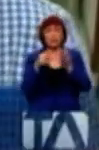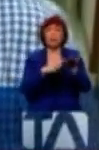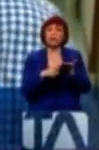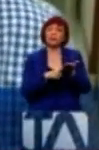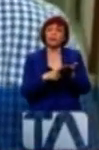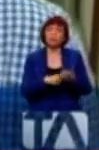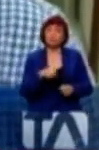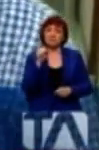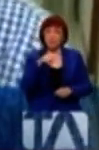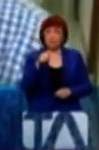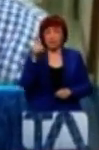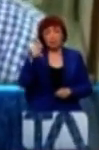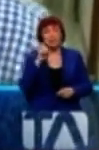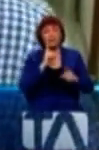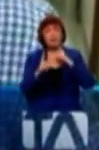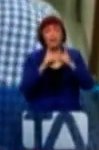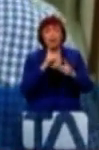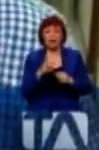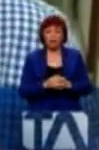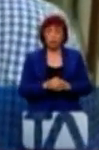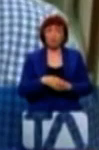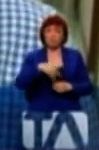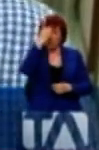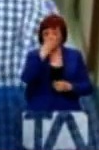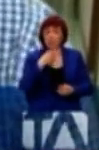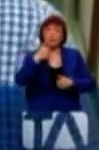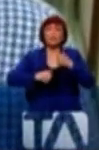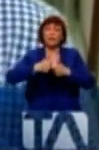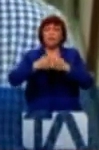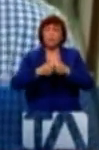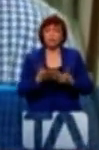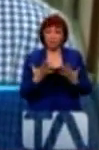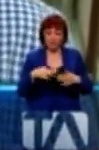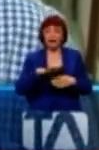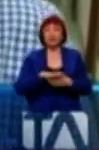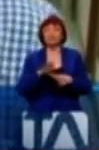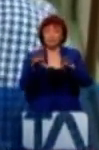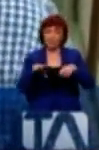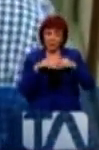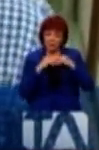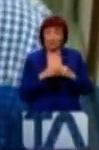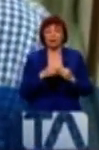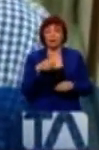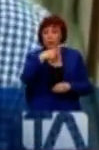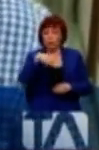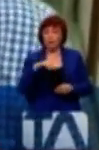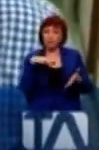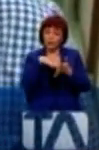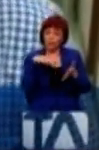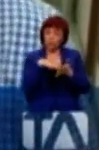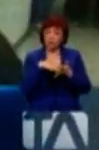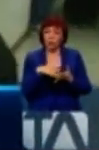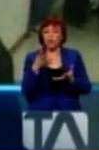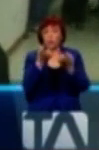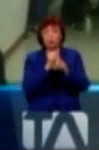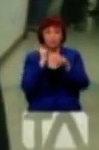sobre la base del diálogo con decisiones concretas. ¿Cuál ha sido la decisión? Agregar las observaciones del sector camaronero a un estudio que ya está observado por el Ministerio